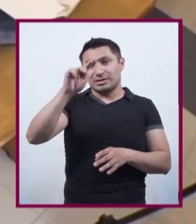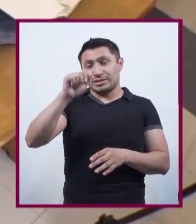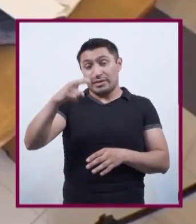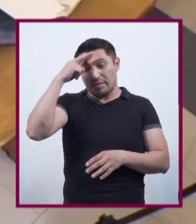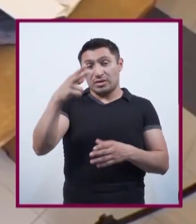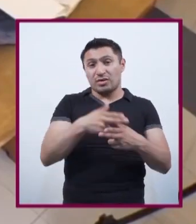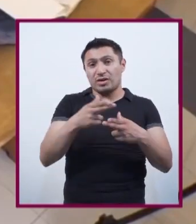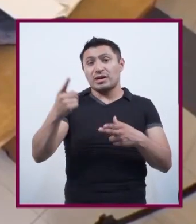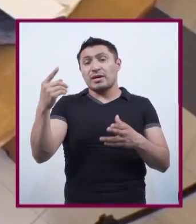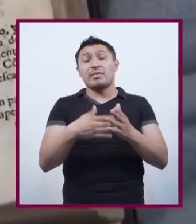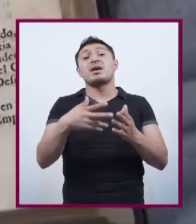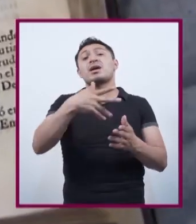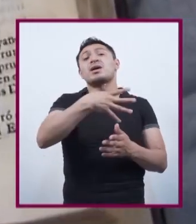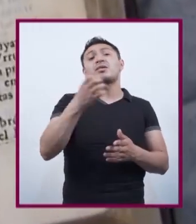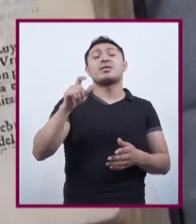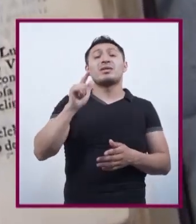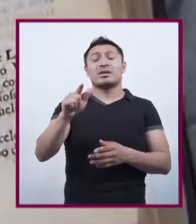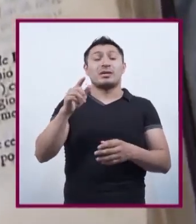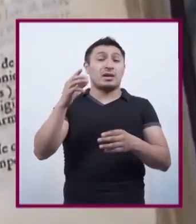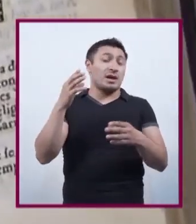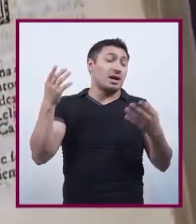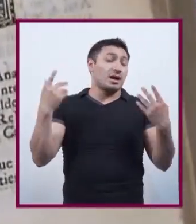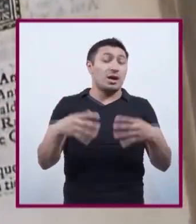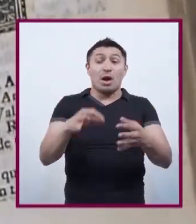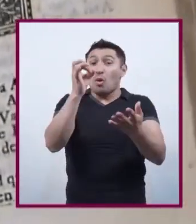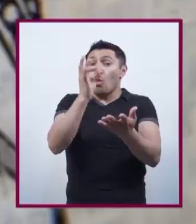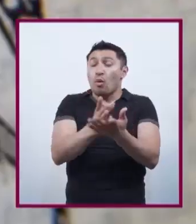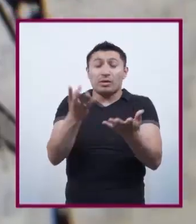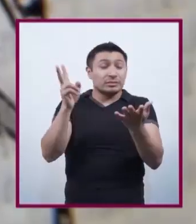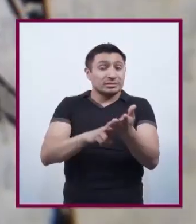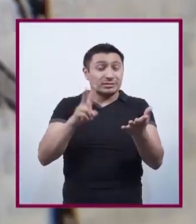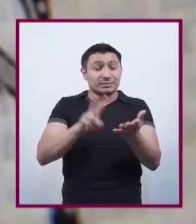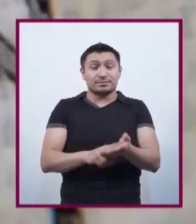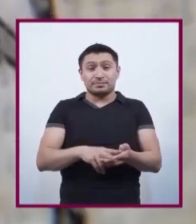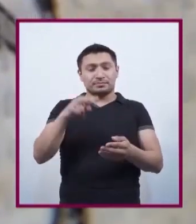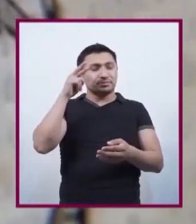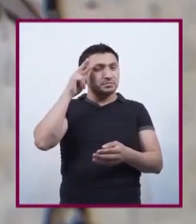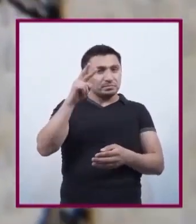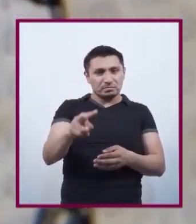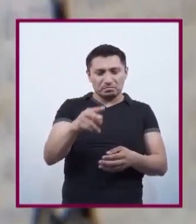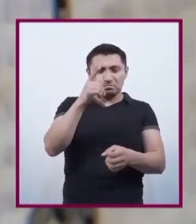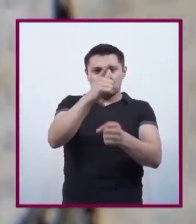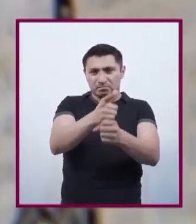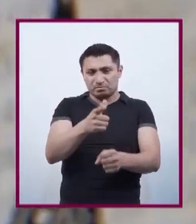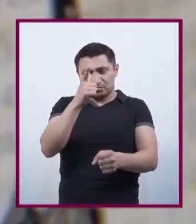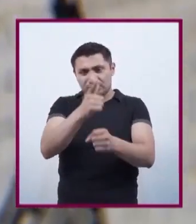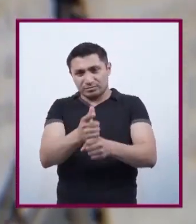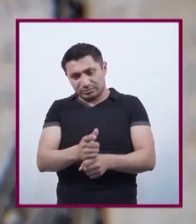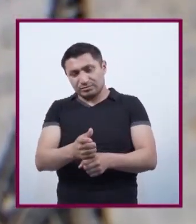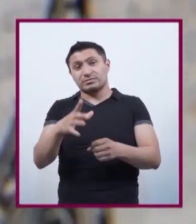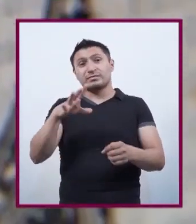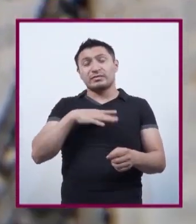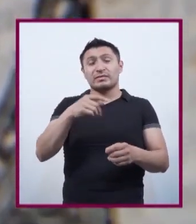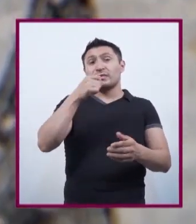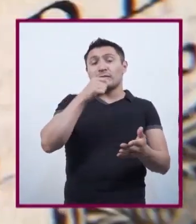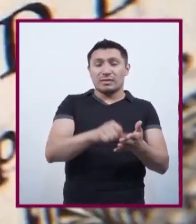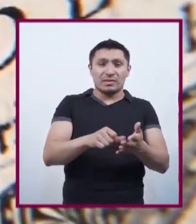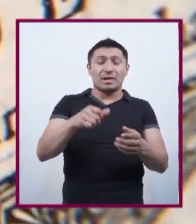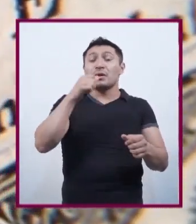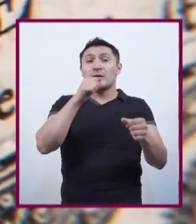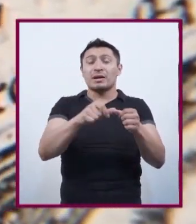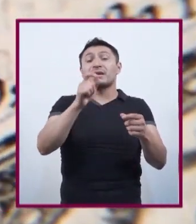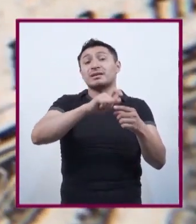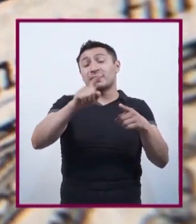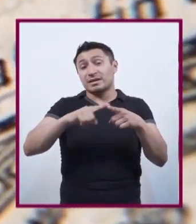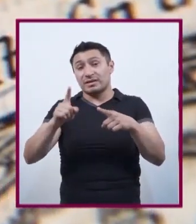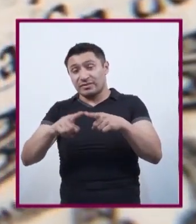la Gaceta de México, y bueno, hasta 1917. Son materiales únicos. En esta Gaceta de México podemos ver también cómo la